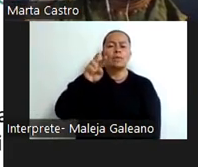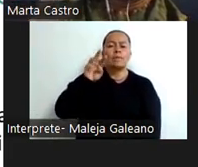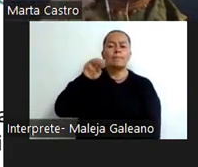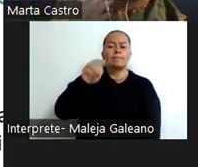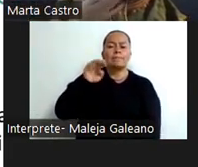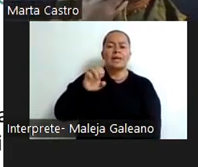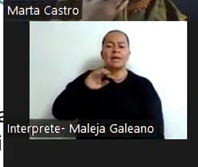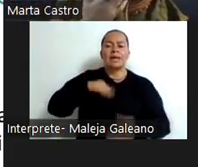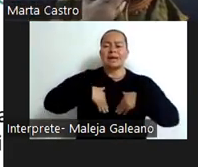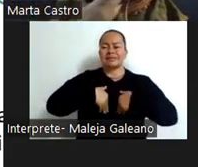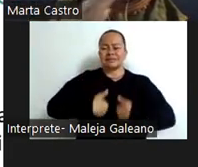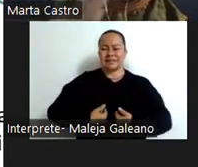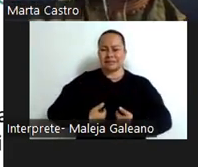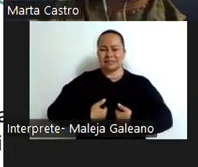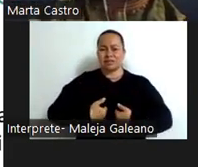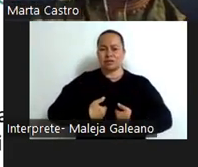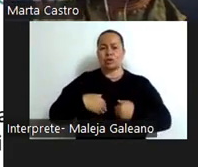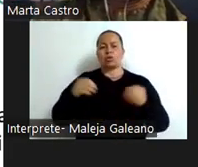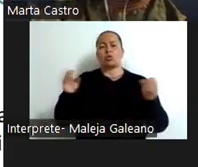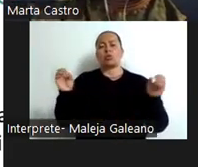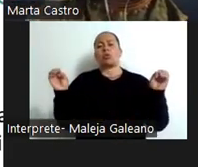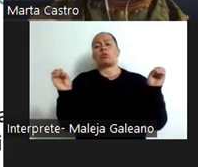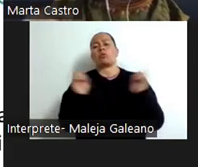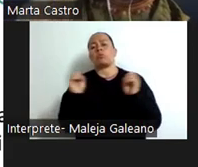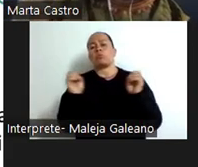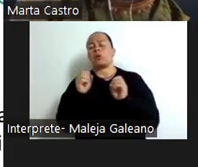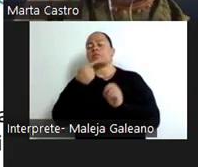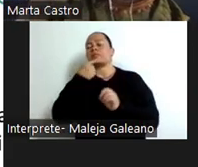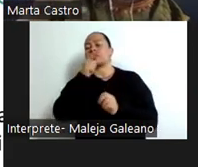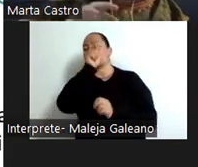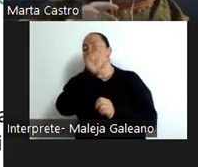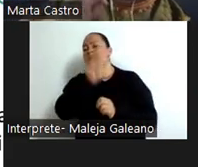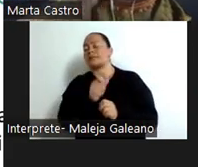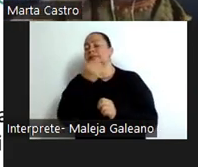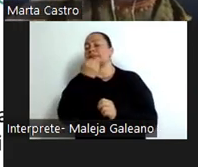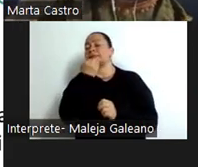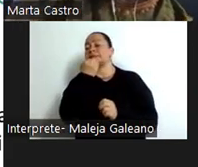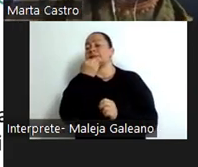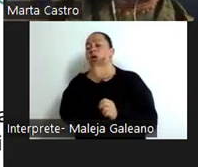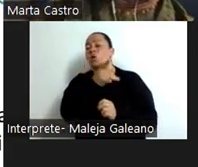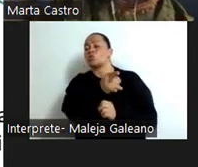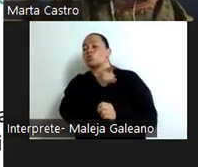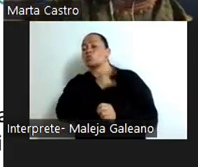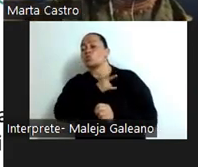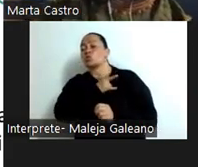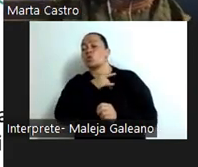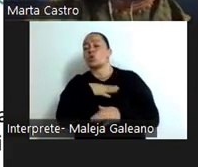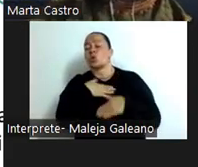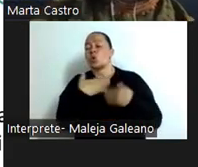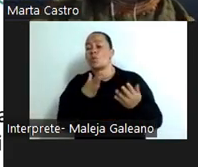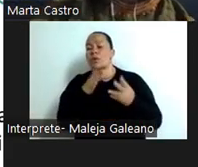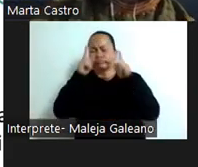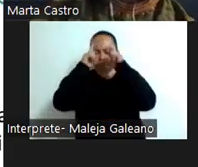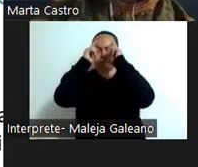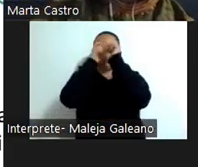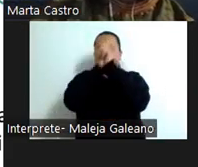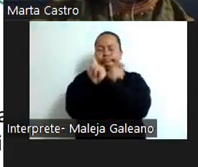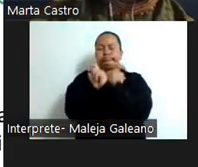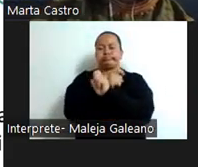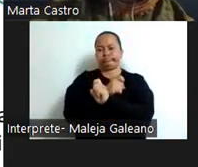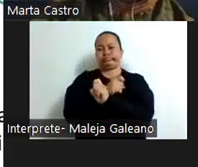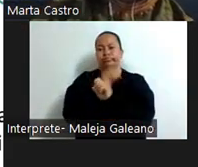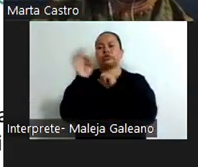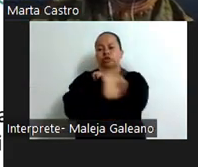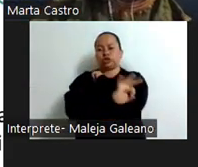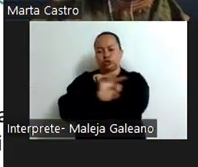y de reducción de la realización personal es decir ya está tomando también análisis desde la psicología